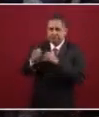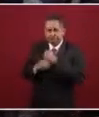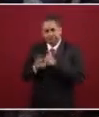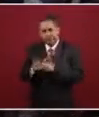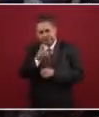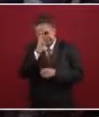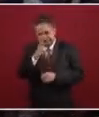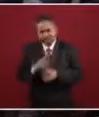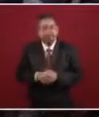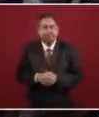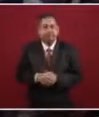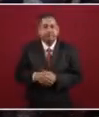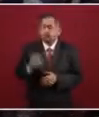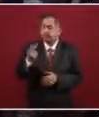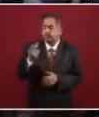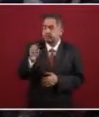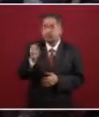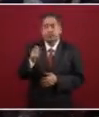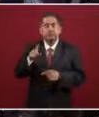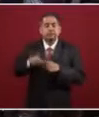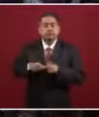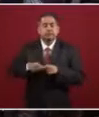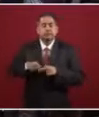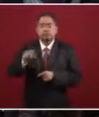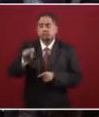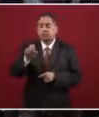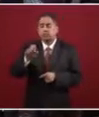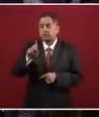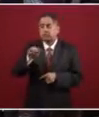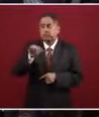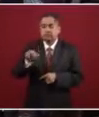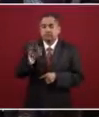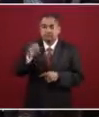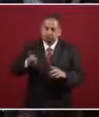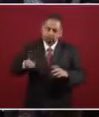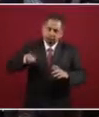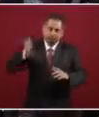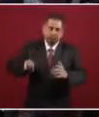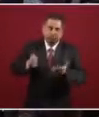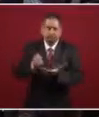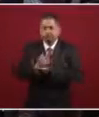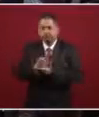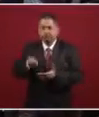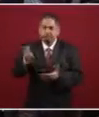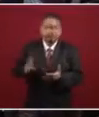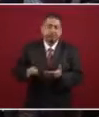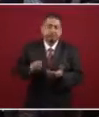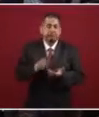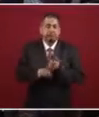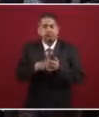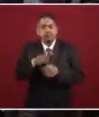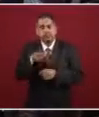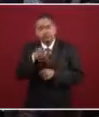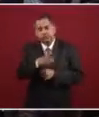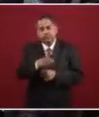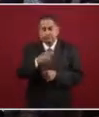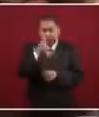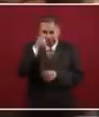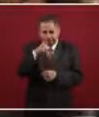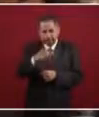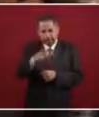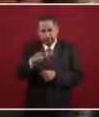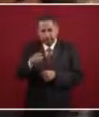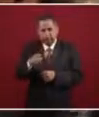de septiembre hay un resolutivo del Tribunal Electoral del Poder Judicial de la Federación que parece que le quita lo inmaculado a